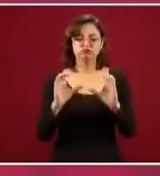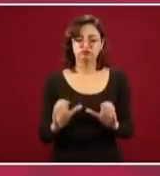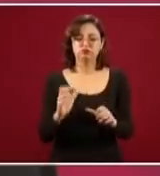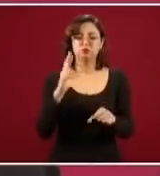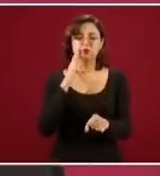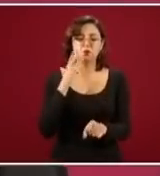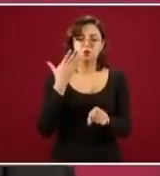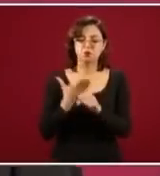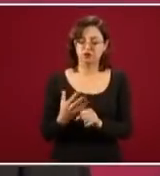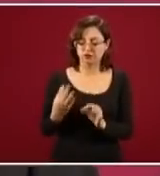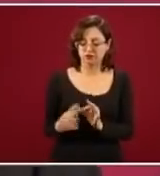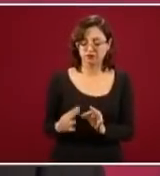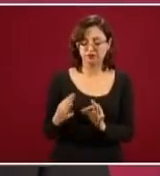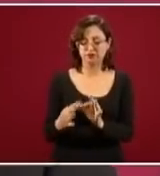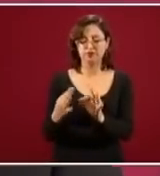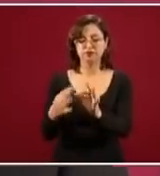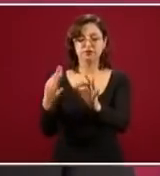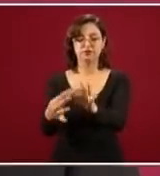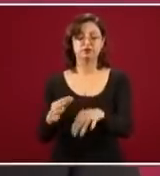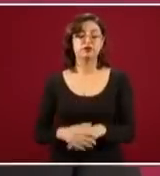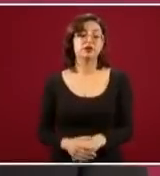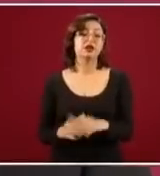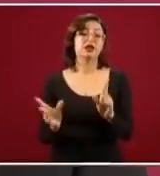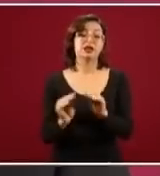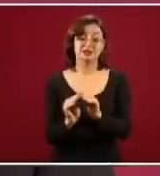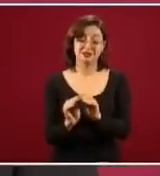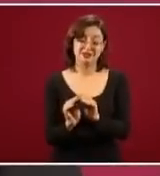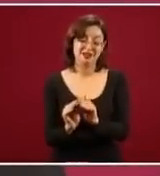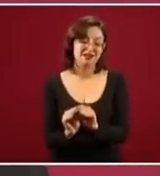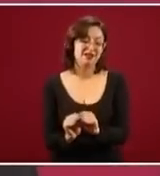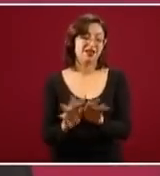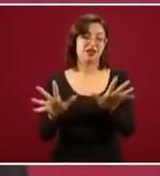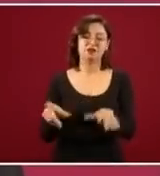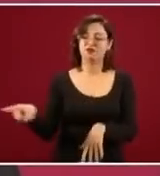Desde luego, nuestros adversarios, vuelvo a decirlo,